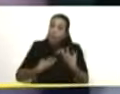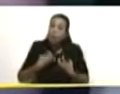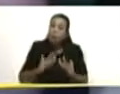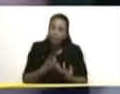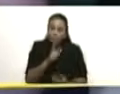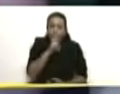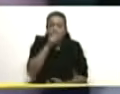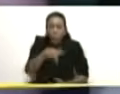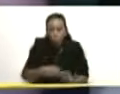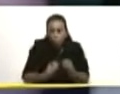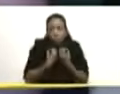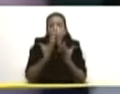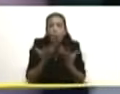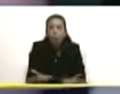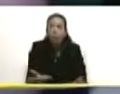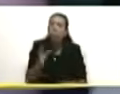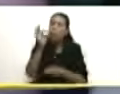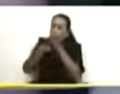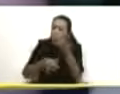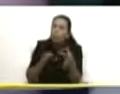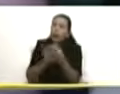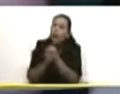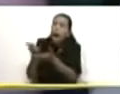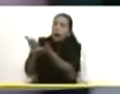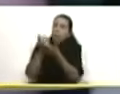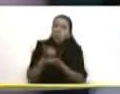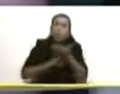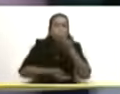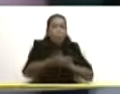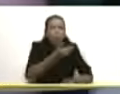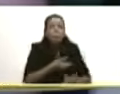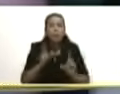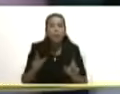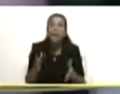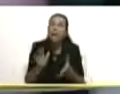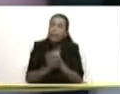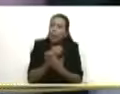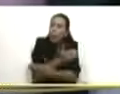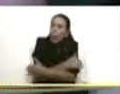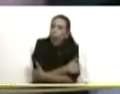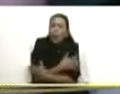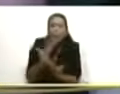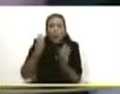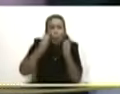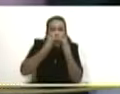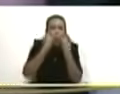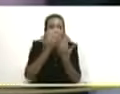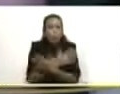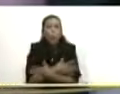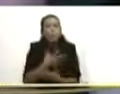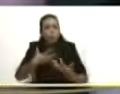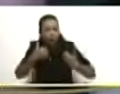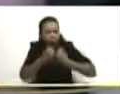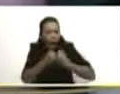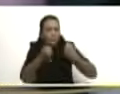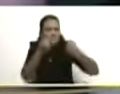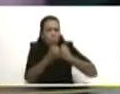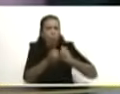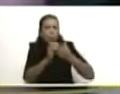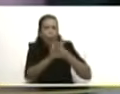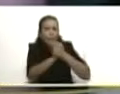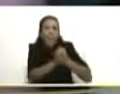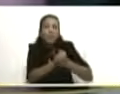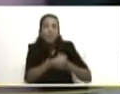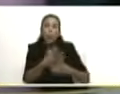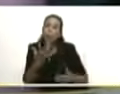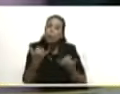mundo acelerado y además es profundamente revolucionario el afecto, el acompañamiento, estar allí para los amigos y las amigas